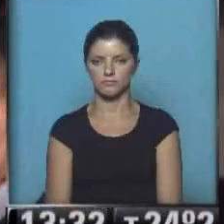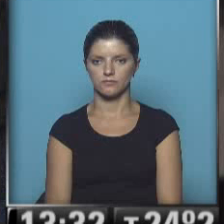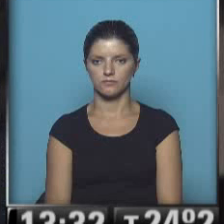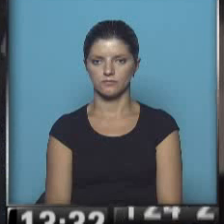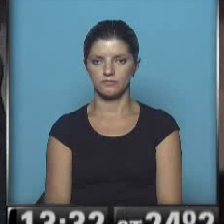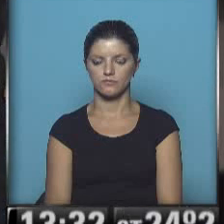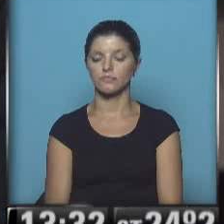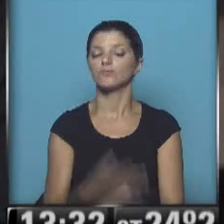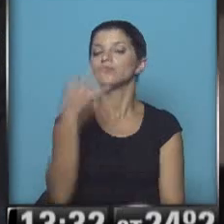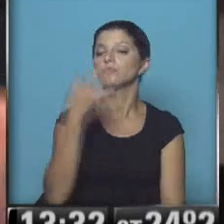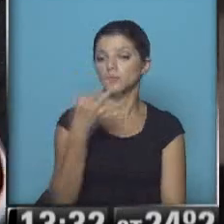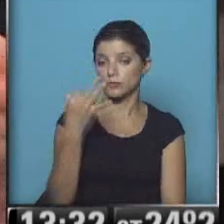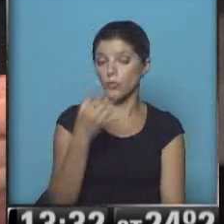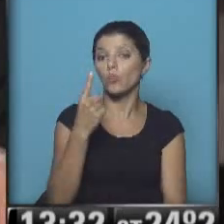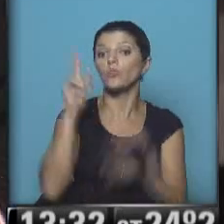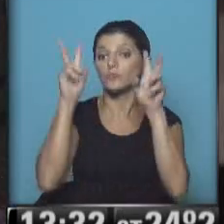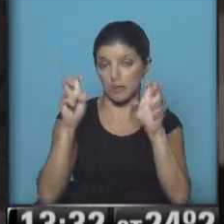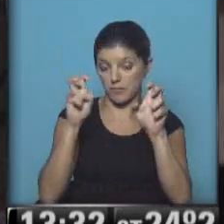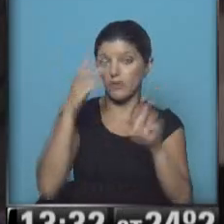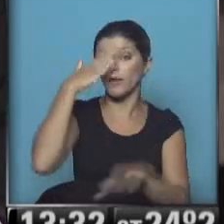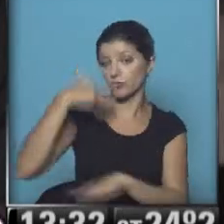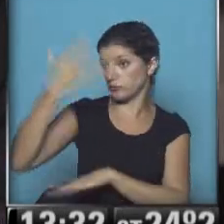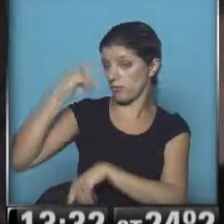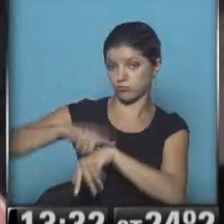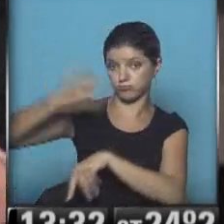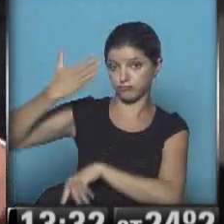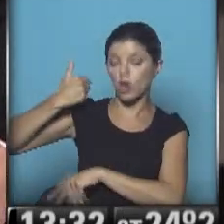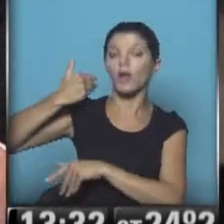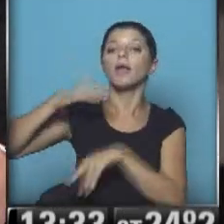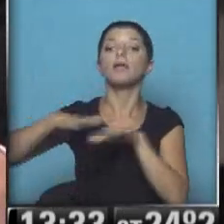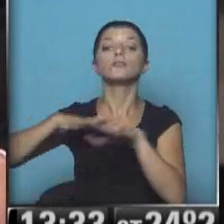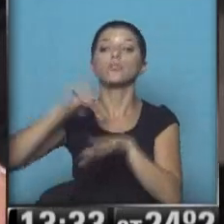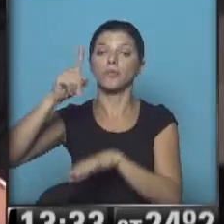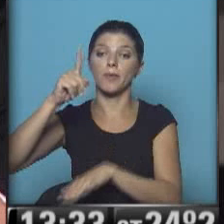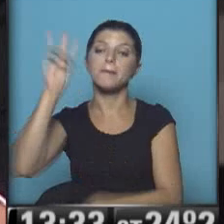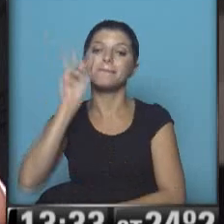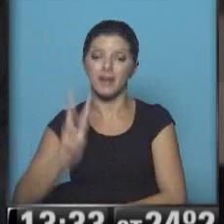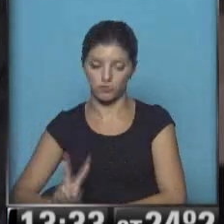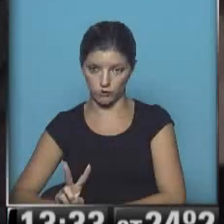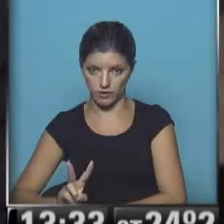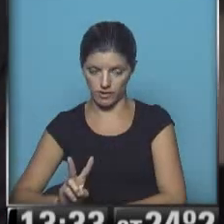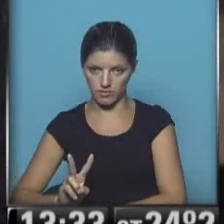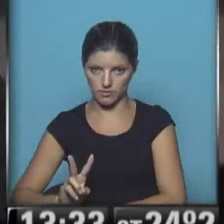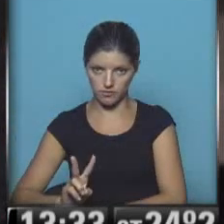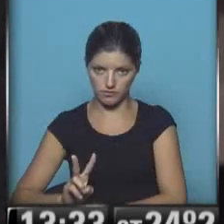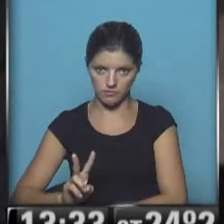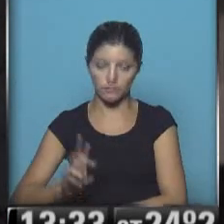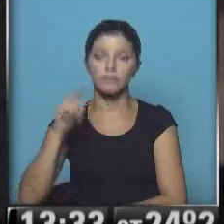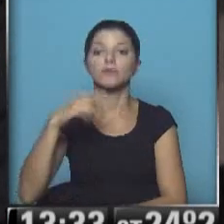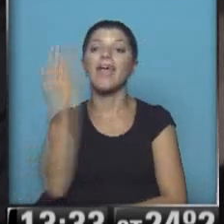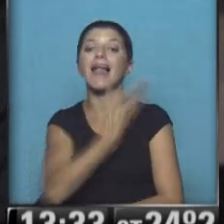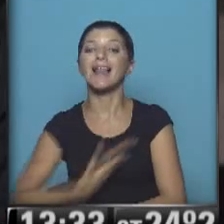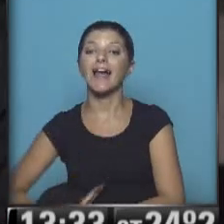Sin lugar a dudas uno de los temas de las últimas horas tiene que ver con lo sucedido en Venezuela Raúl y la detención del